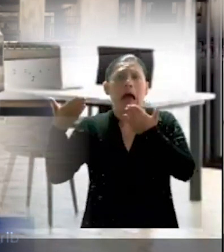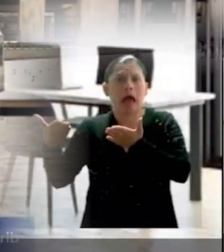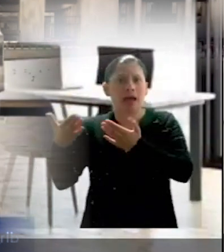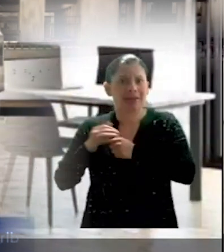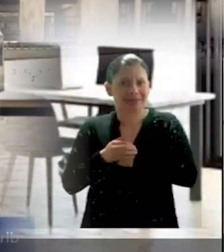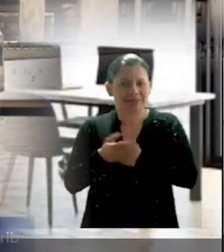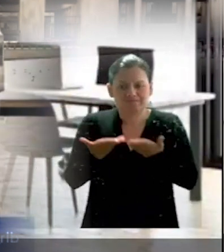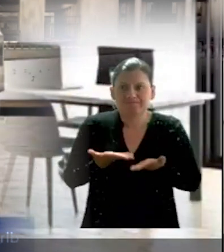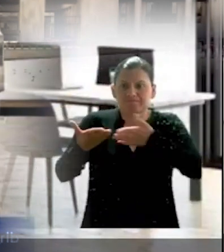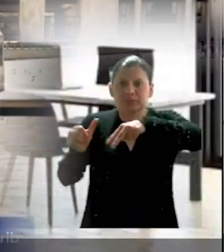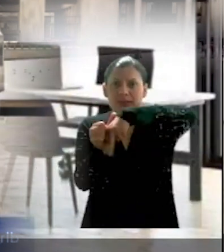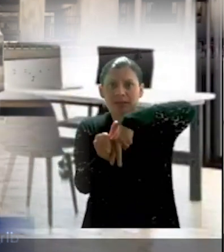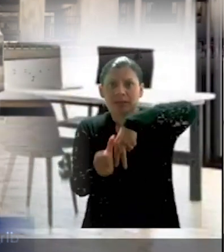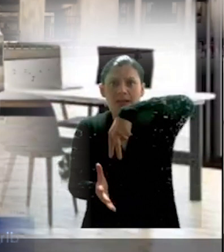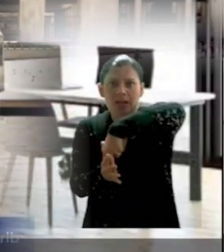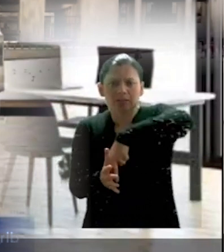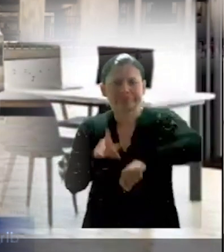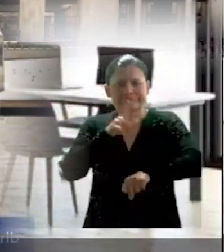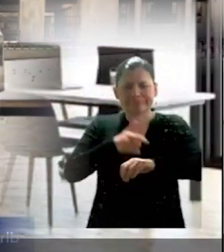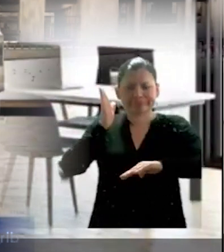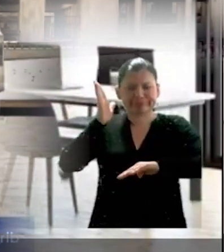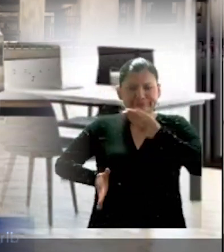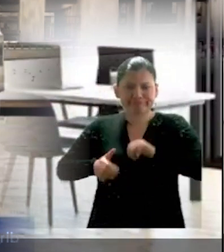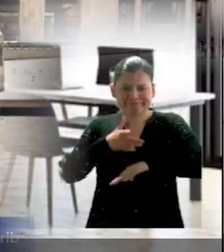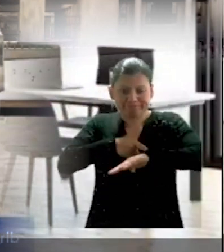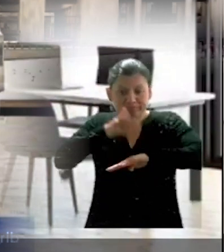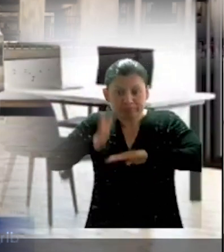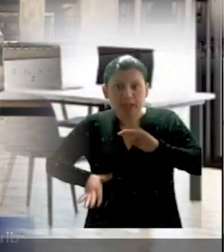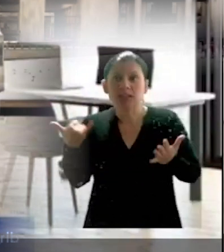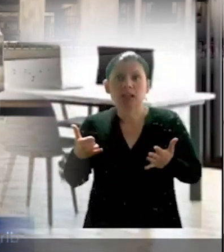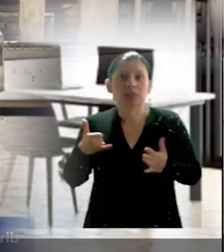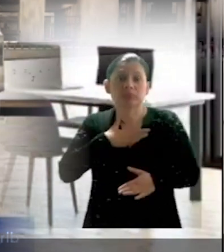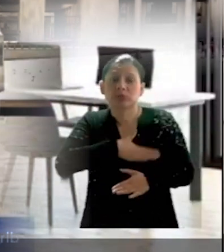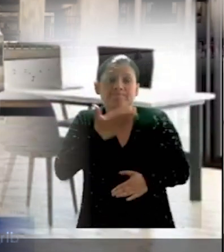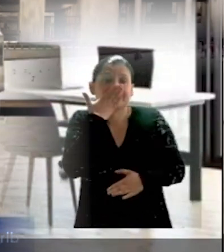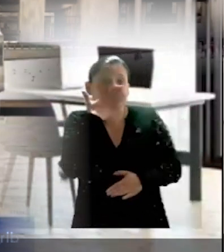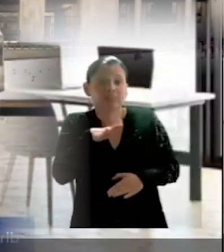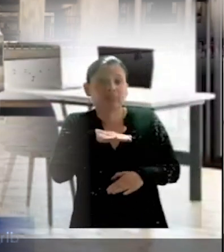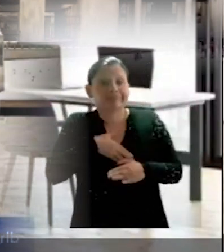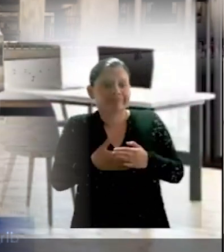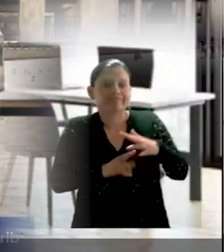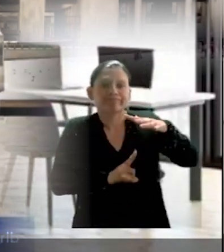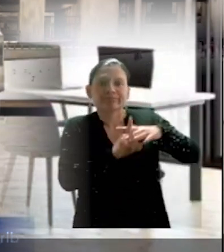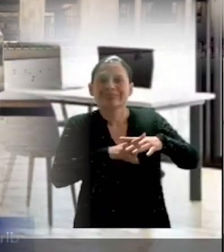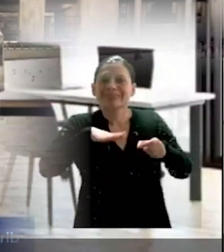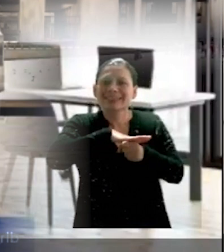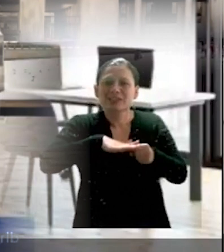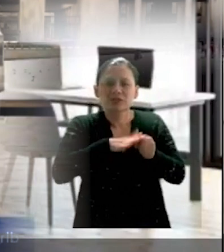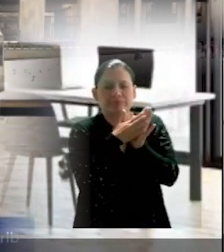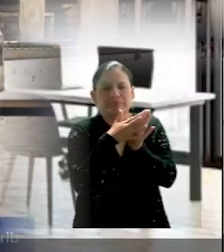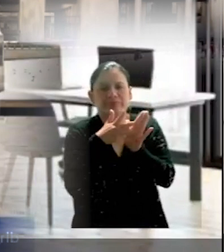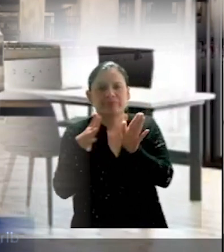rajatabla de un término de caducidad desde cuando ocurrieron los hechos, o sea, cuando se interpone la acción de tutela, lleva a que realmente no hablemos de